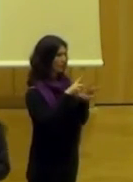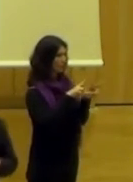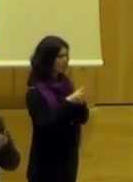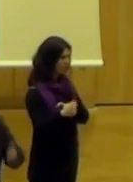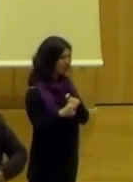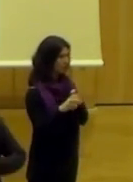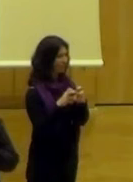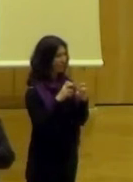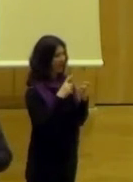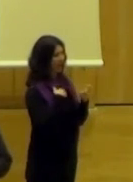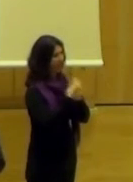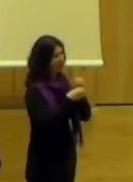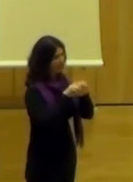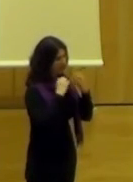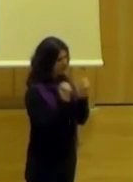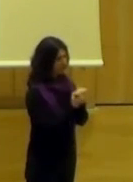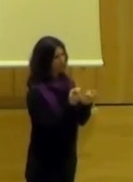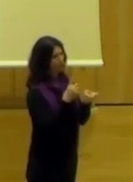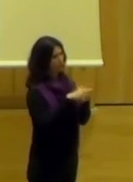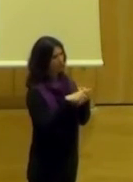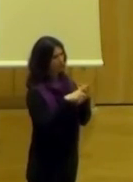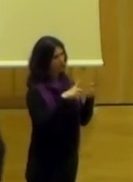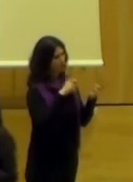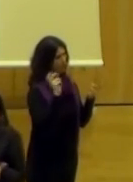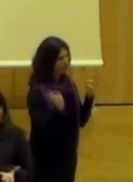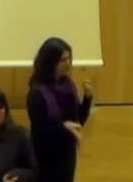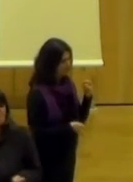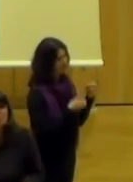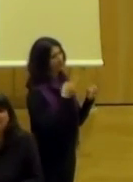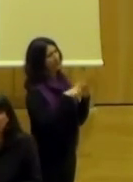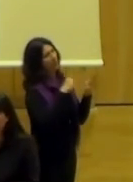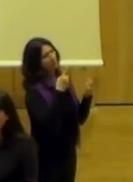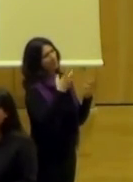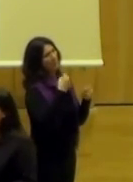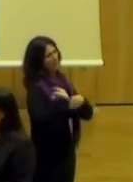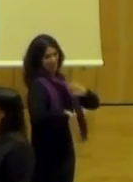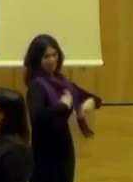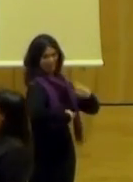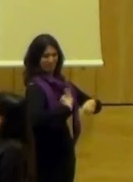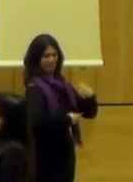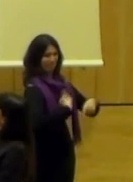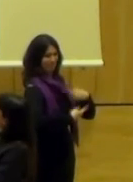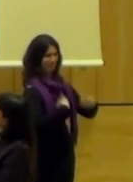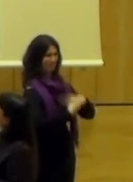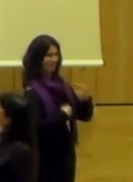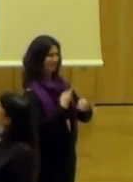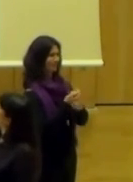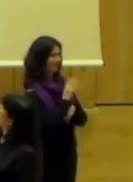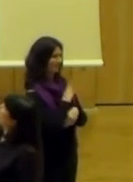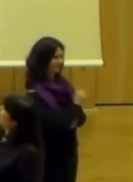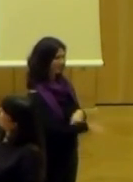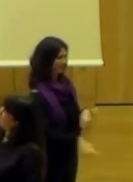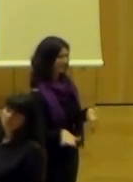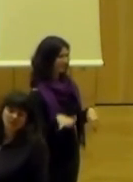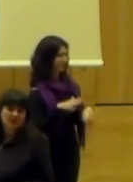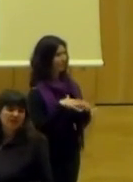vecinas, se pusieron a hacer roscos, se pusieron a intercambiar recetas, etc. Entonces es como muy del día a día, muy, muy de pequeño,